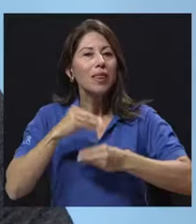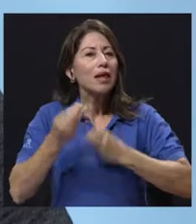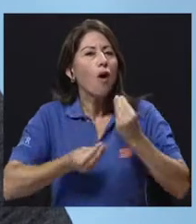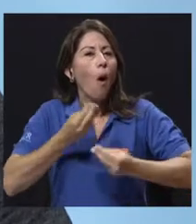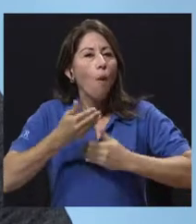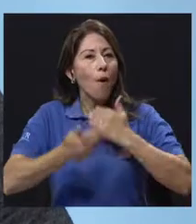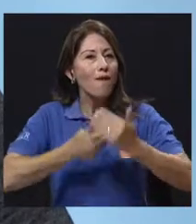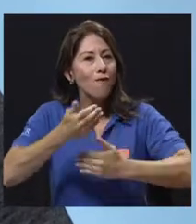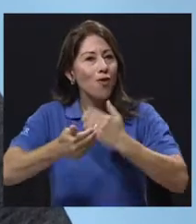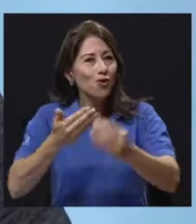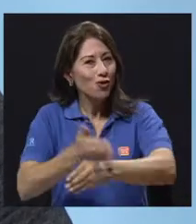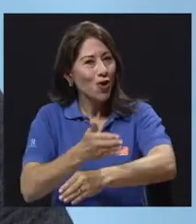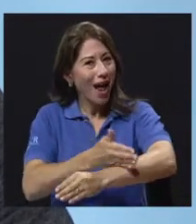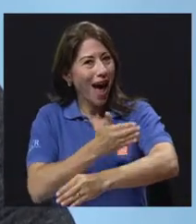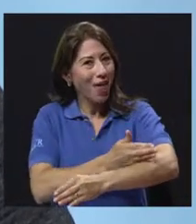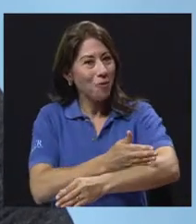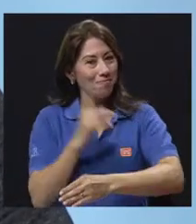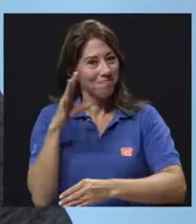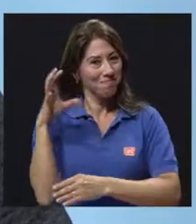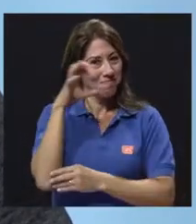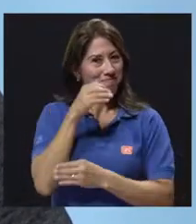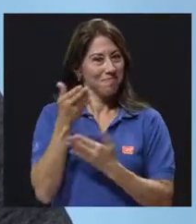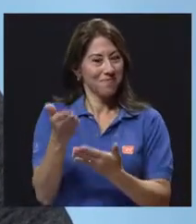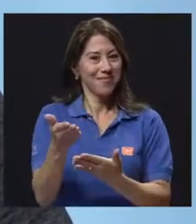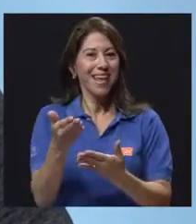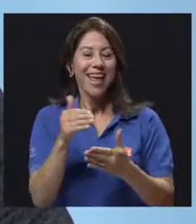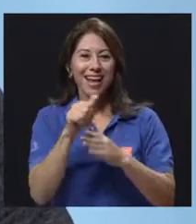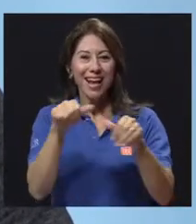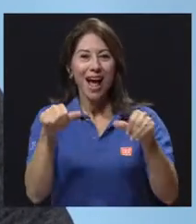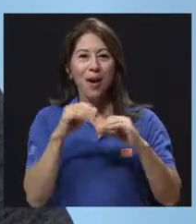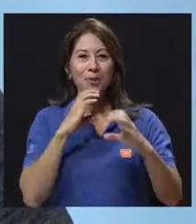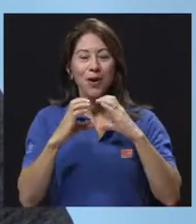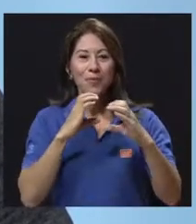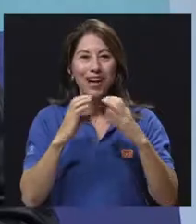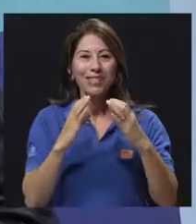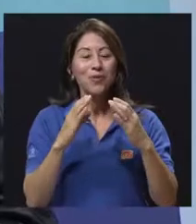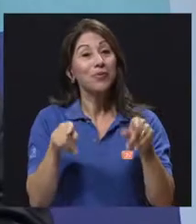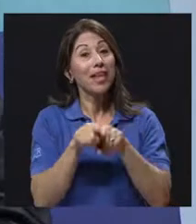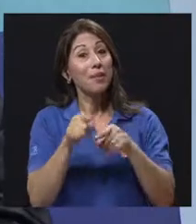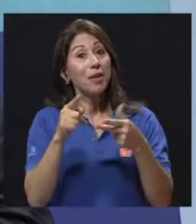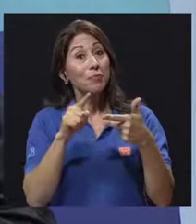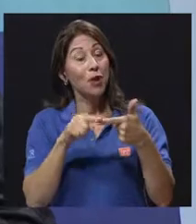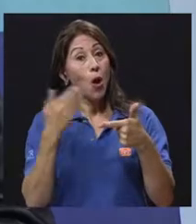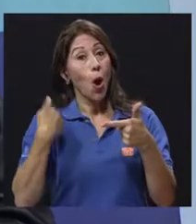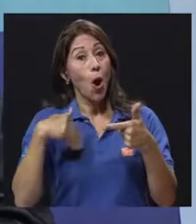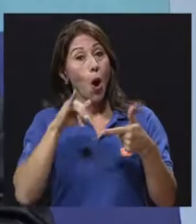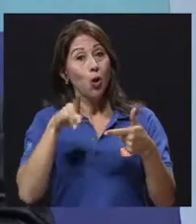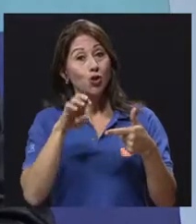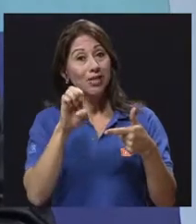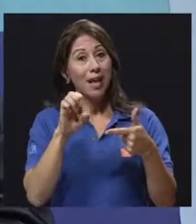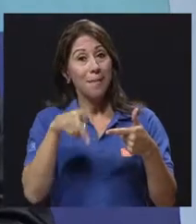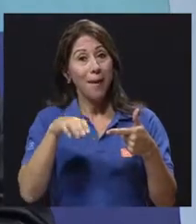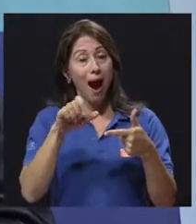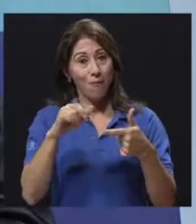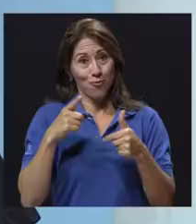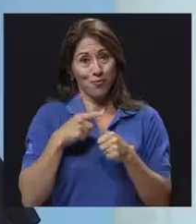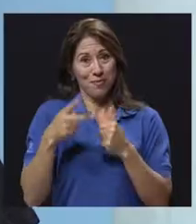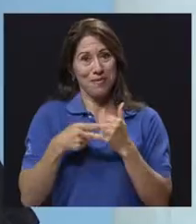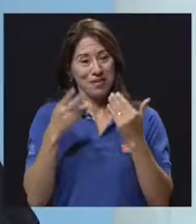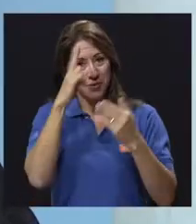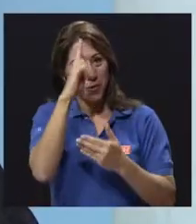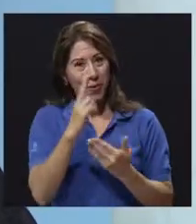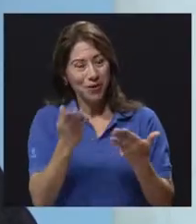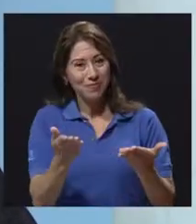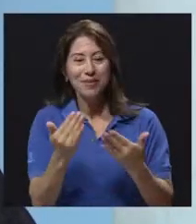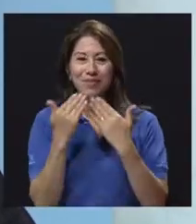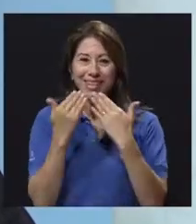cómo ha evolucionado, que se nota en el campo de la comunicación. Y a José Pablo, hasta hoy tenemos el honor, José Pablo, de que estés con